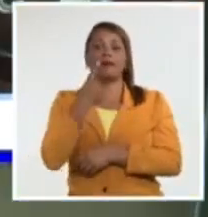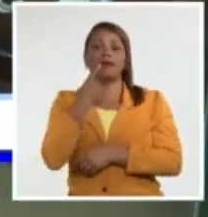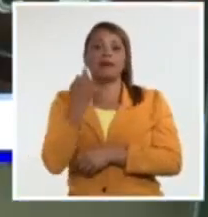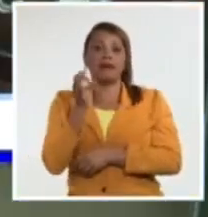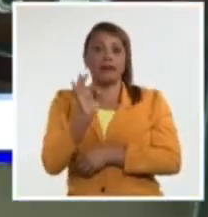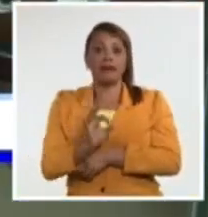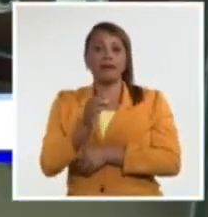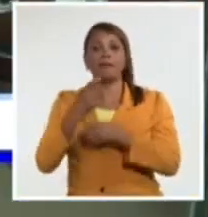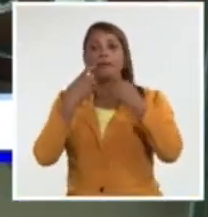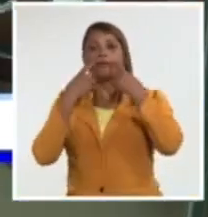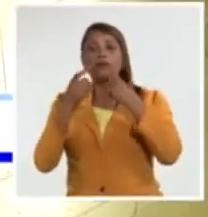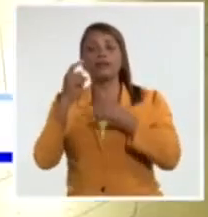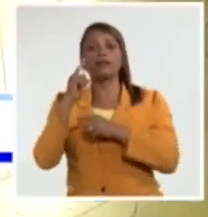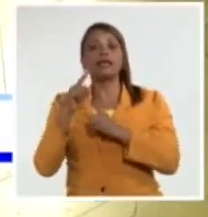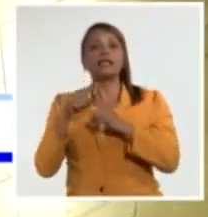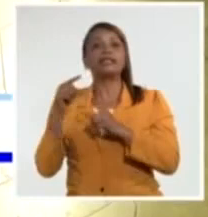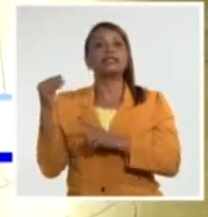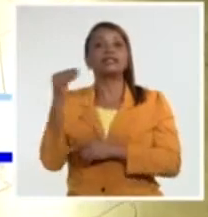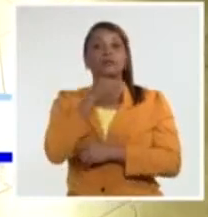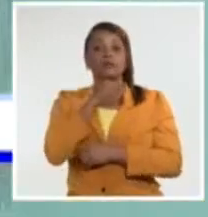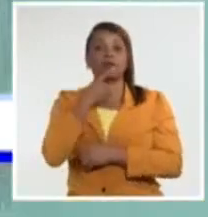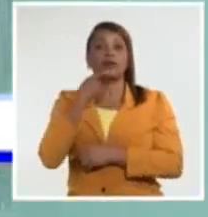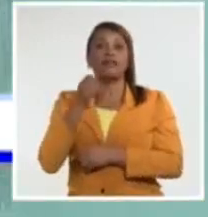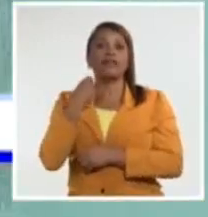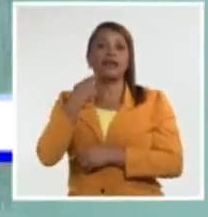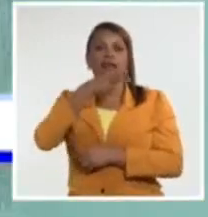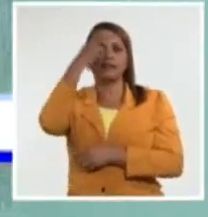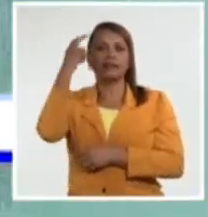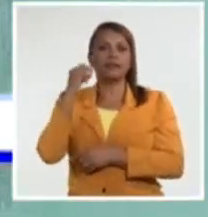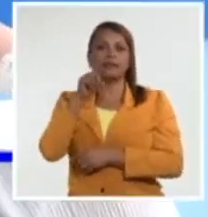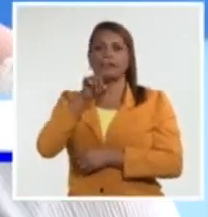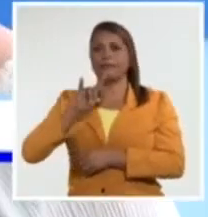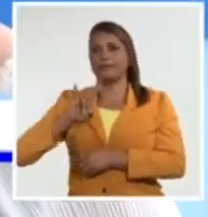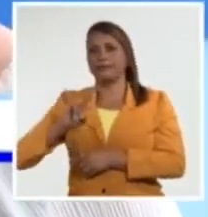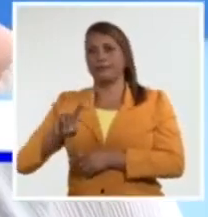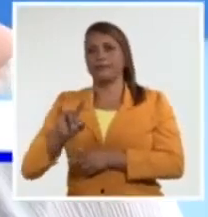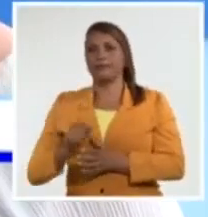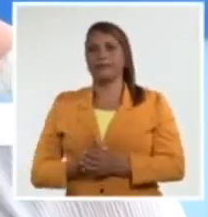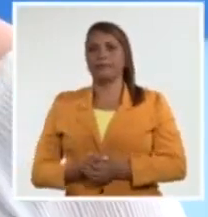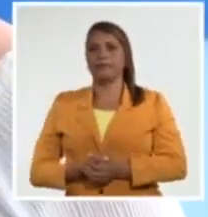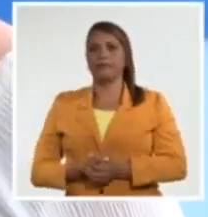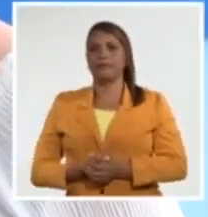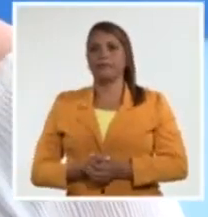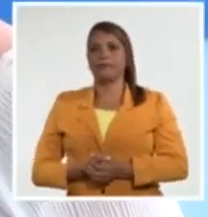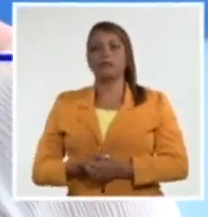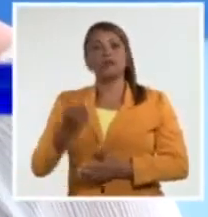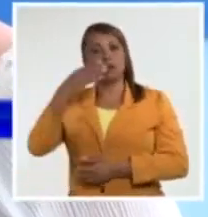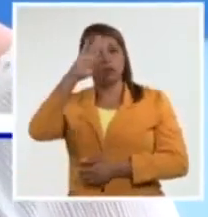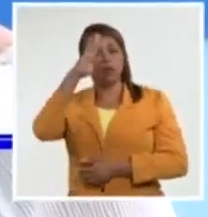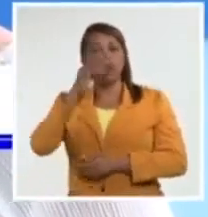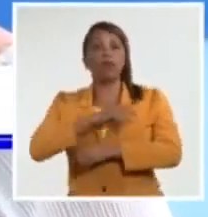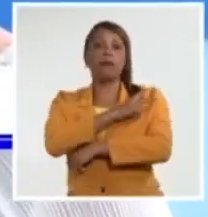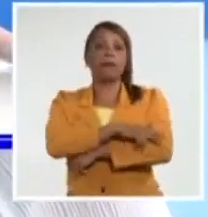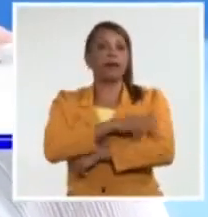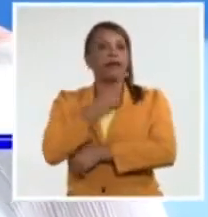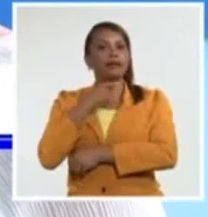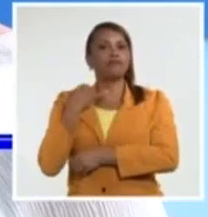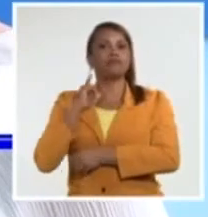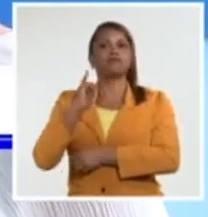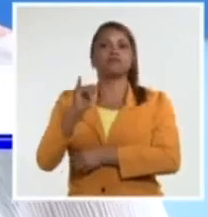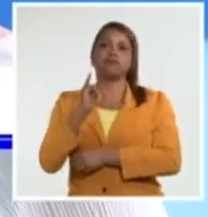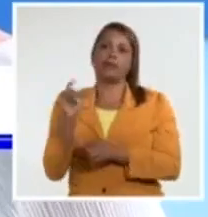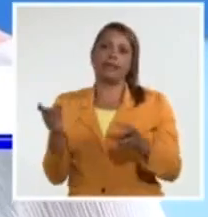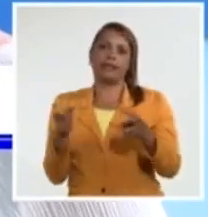importantes innovaciones tecnológicas del siglo XIX. Por ser Cuba un país largo y